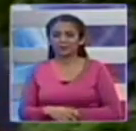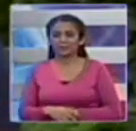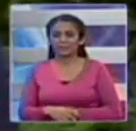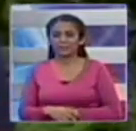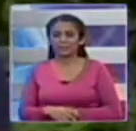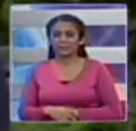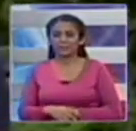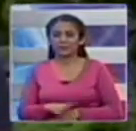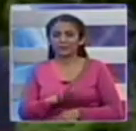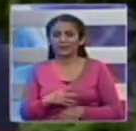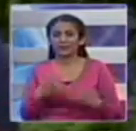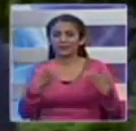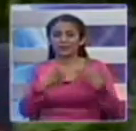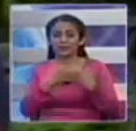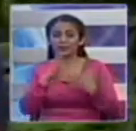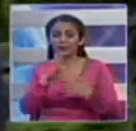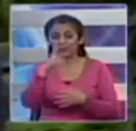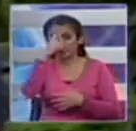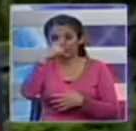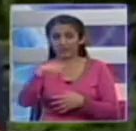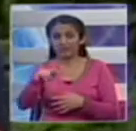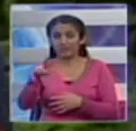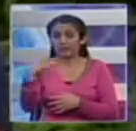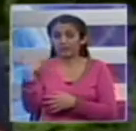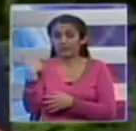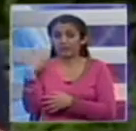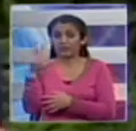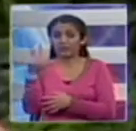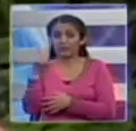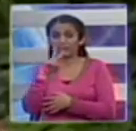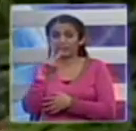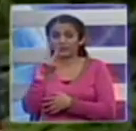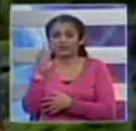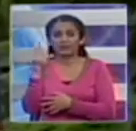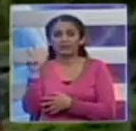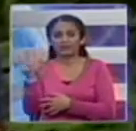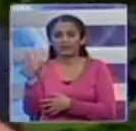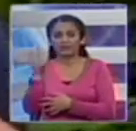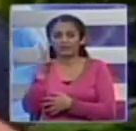fútbol mexicano. El volante, 36 años de edad y que cumplió